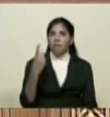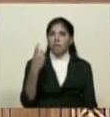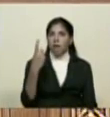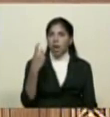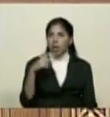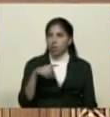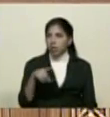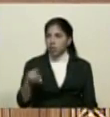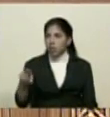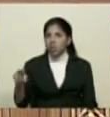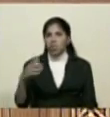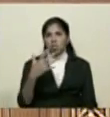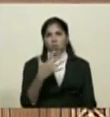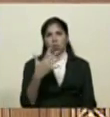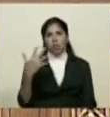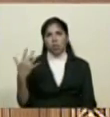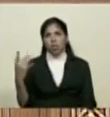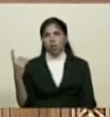55 restantes,